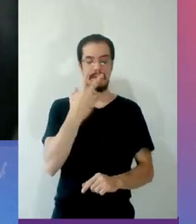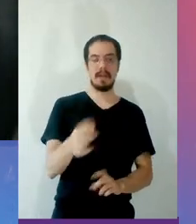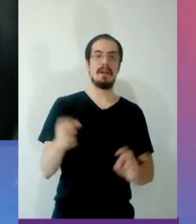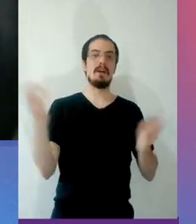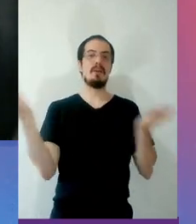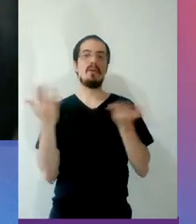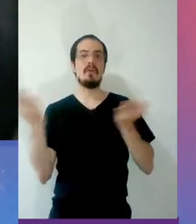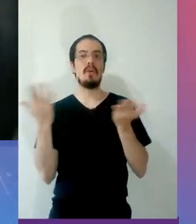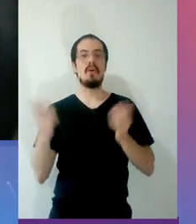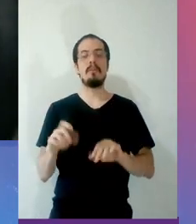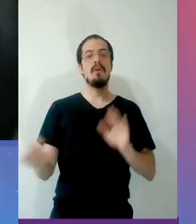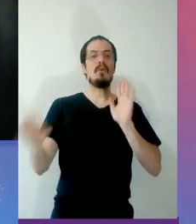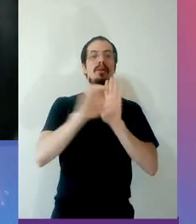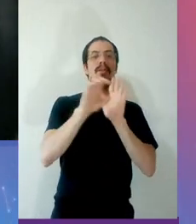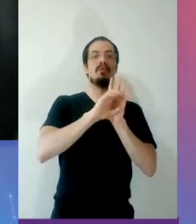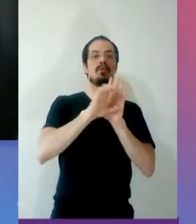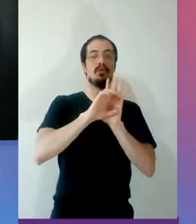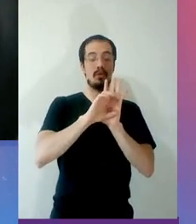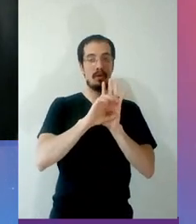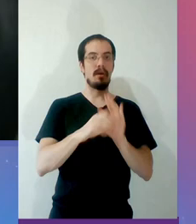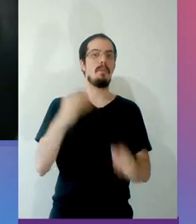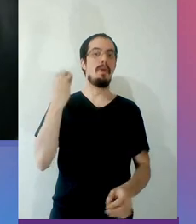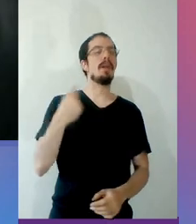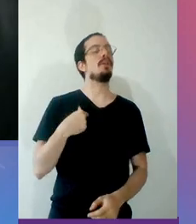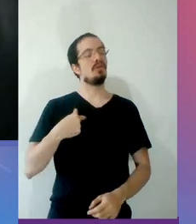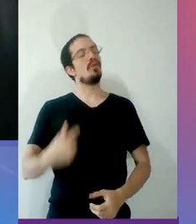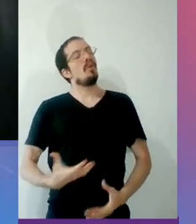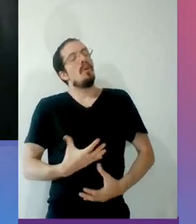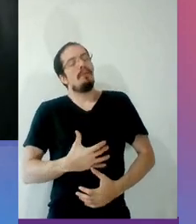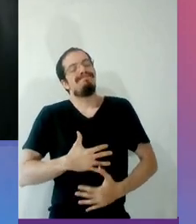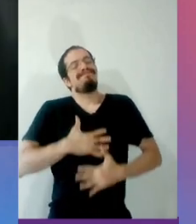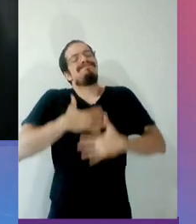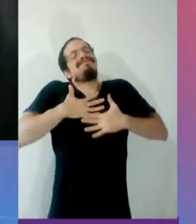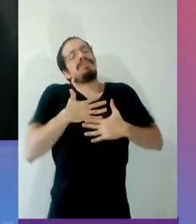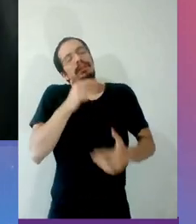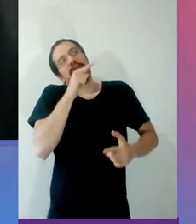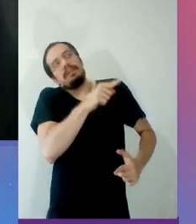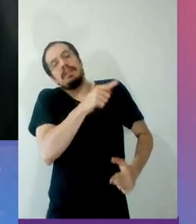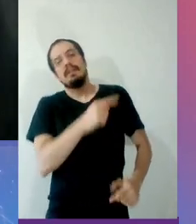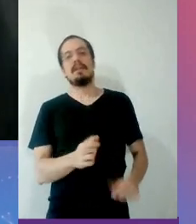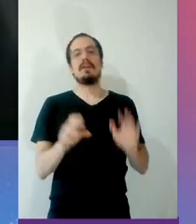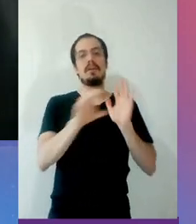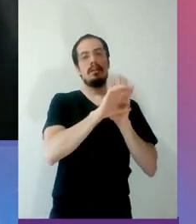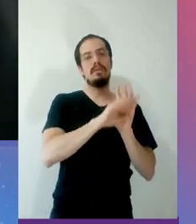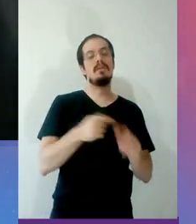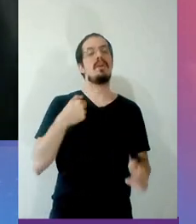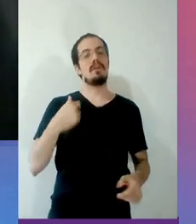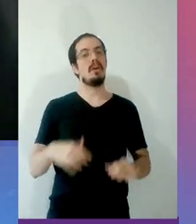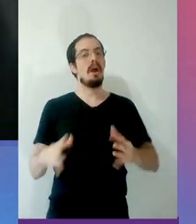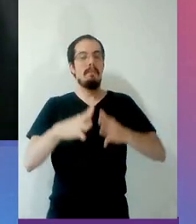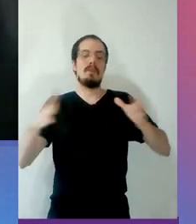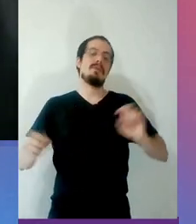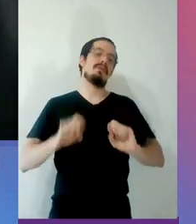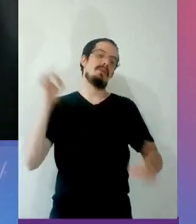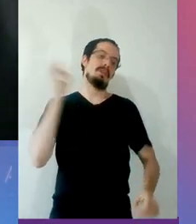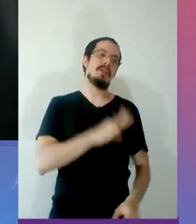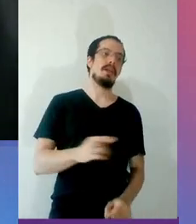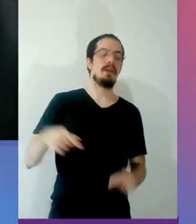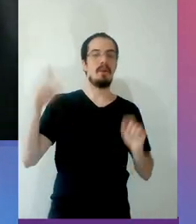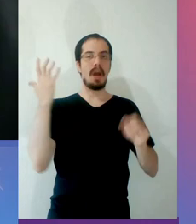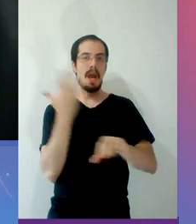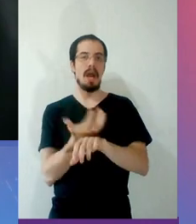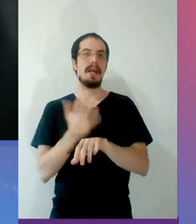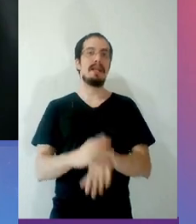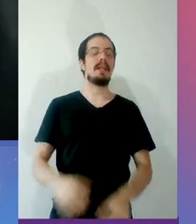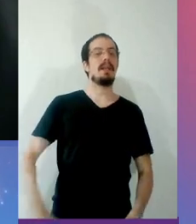que yo tengo tantas esperanzas, y yo creo que gran parte de nosotros, los chilenos y las chilenas, tenemos esperanza de que cambie,